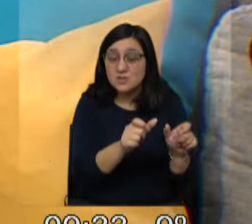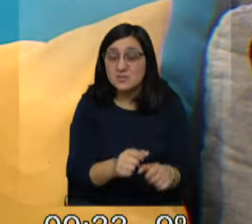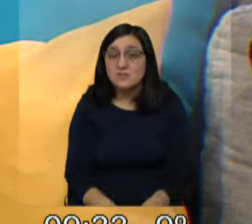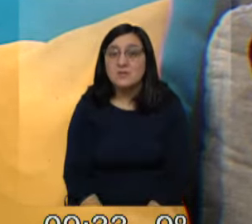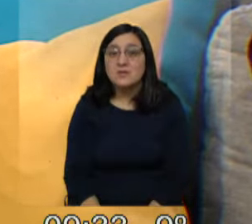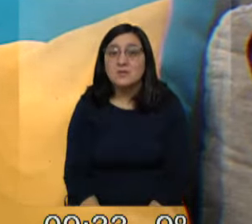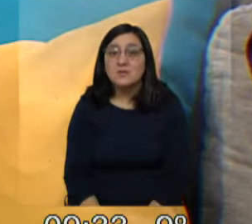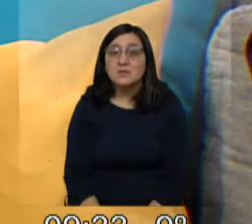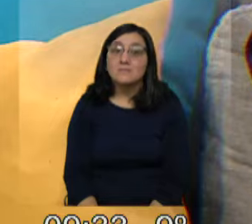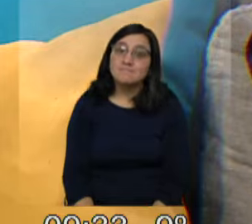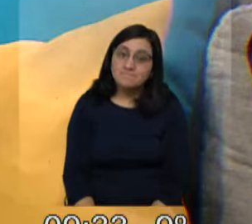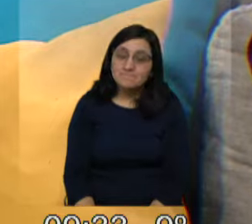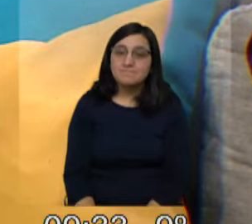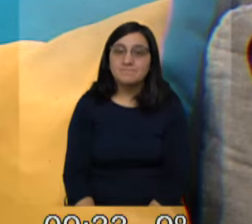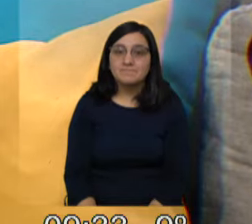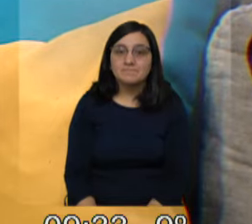27.681 pesos entre casi 3 personas.